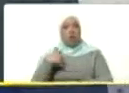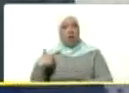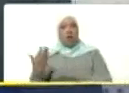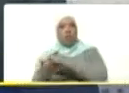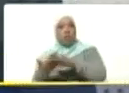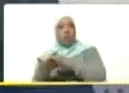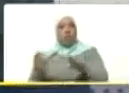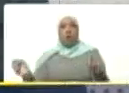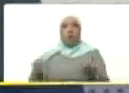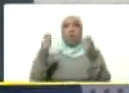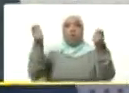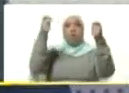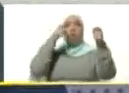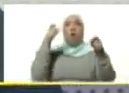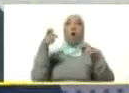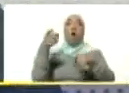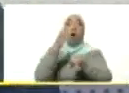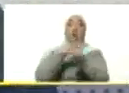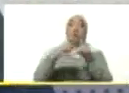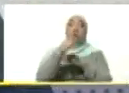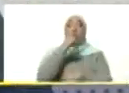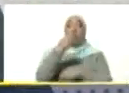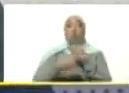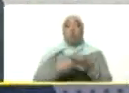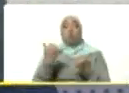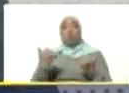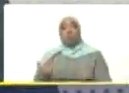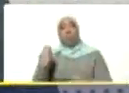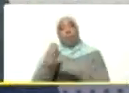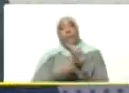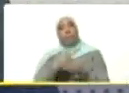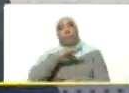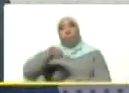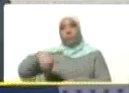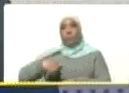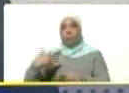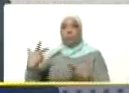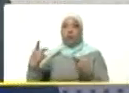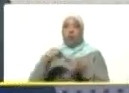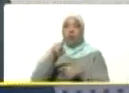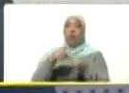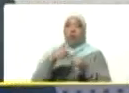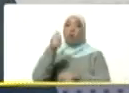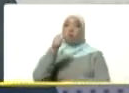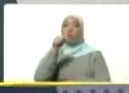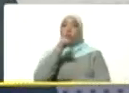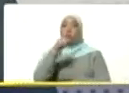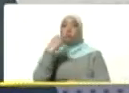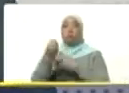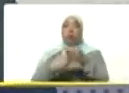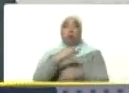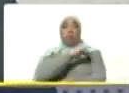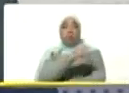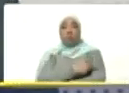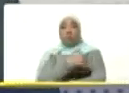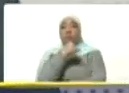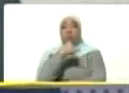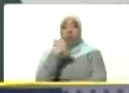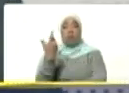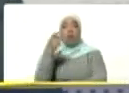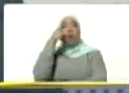la promoción del multilateralismo, as against unilateralism, contra el unilateralismo, in the conduct of states, en